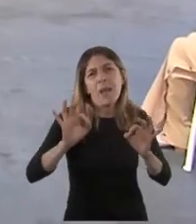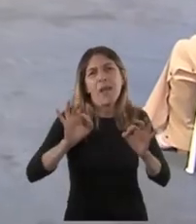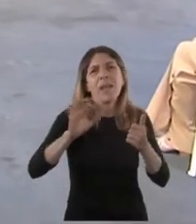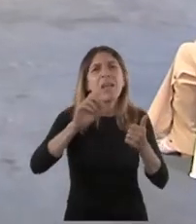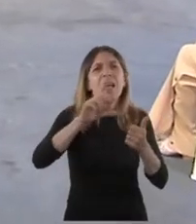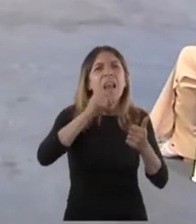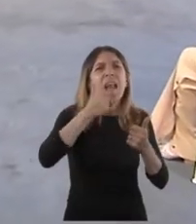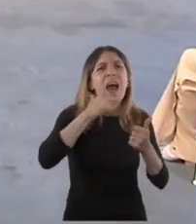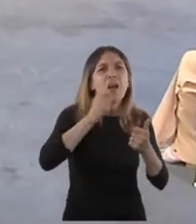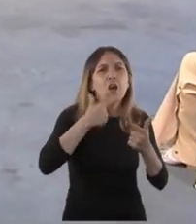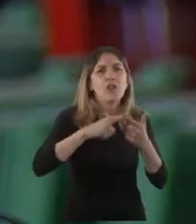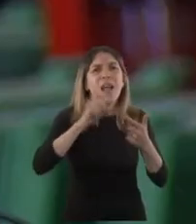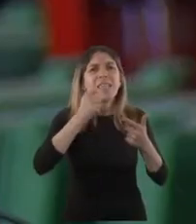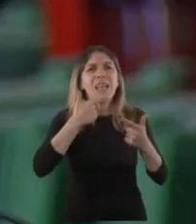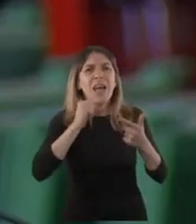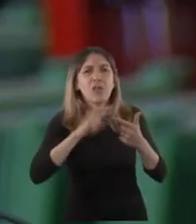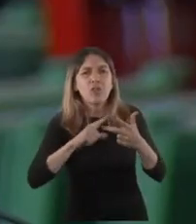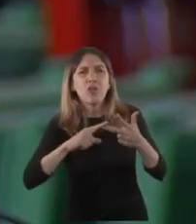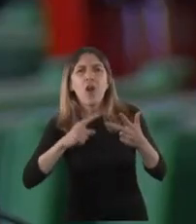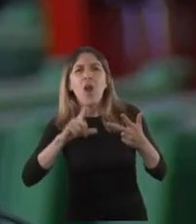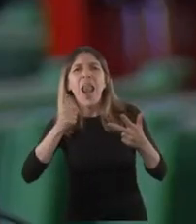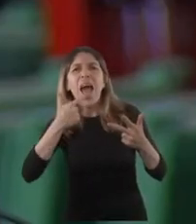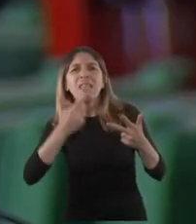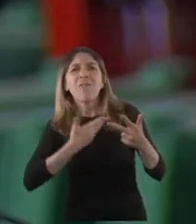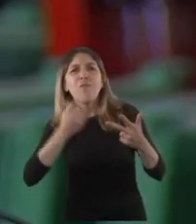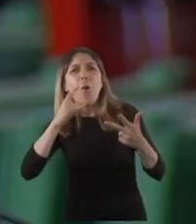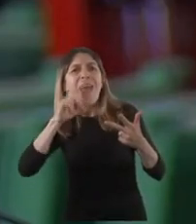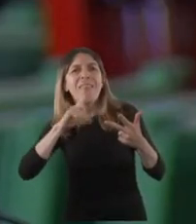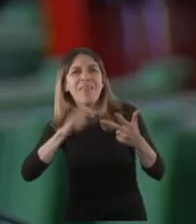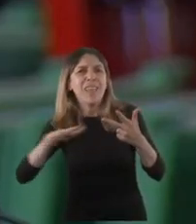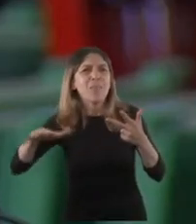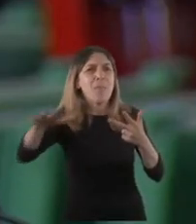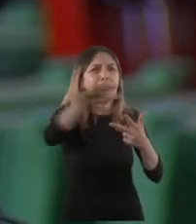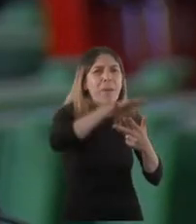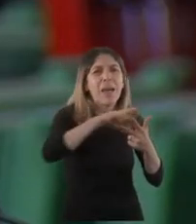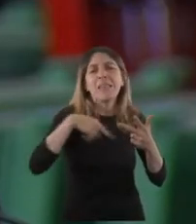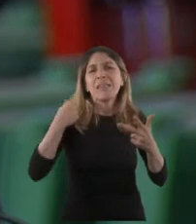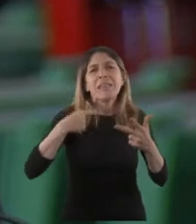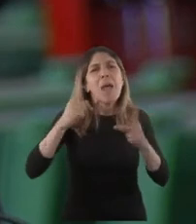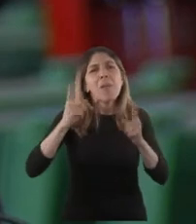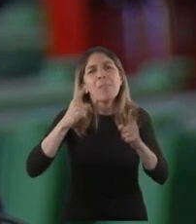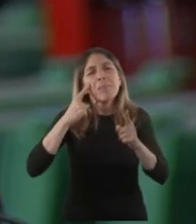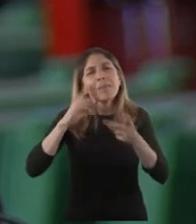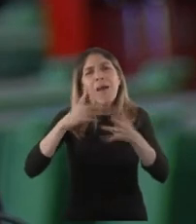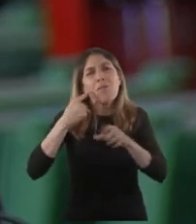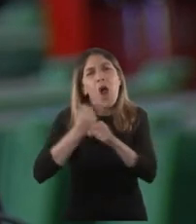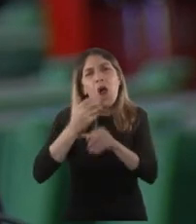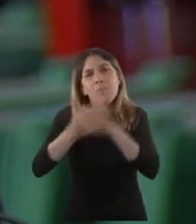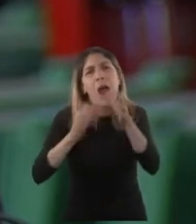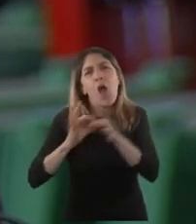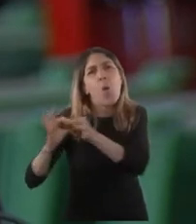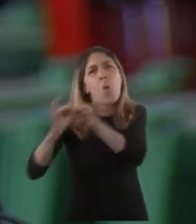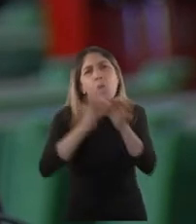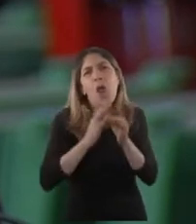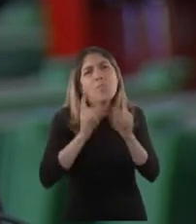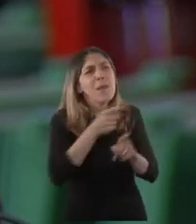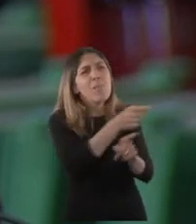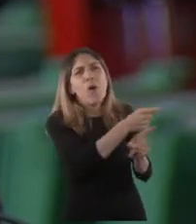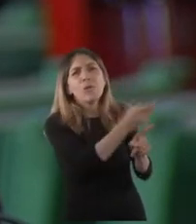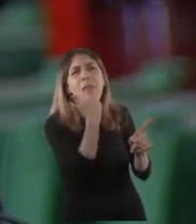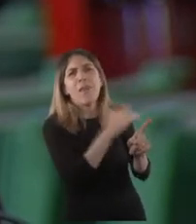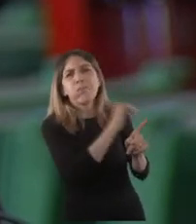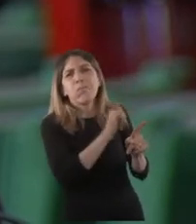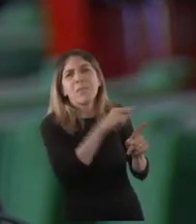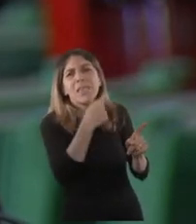Las Rosas, sea Fuente, donde estamos siempre, debemos estar en el mismo camino, con unión, como dice usted, con